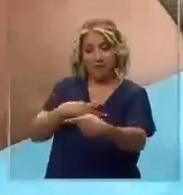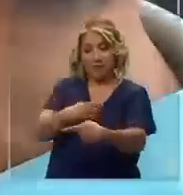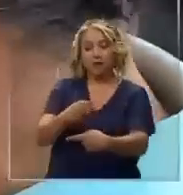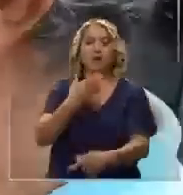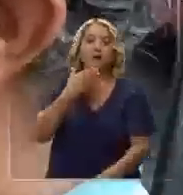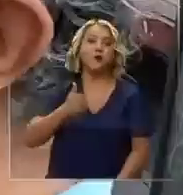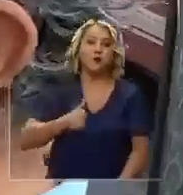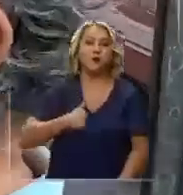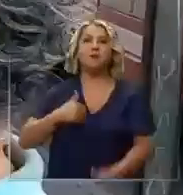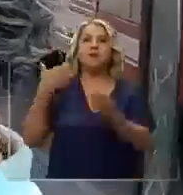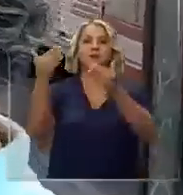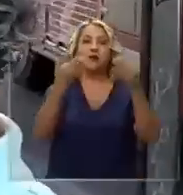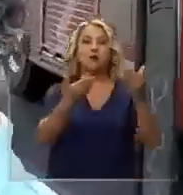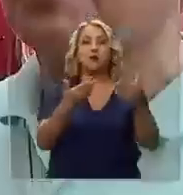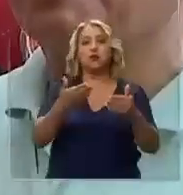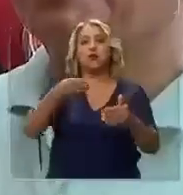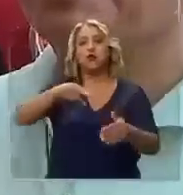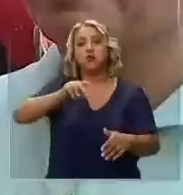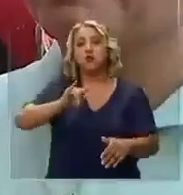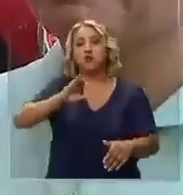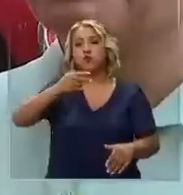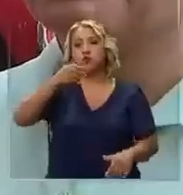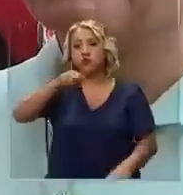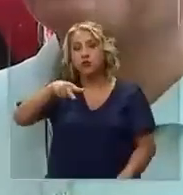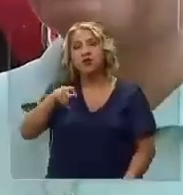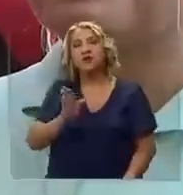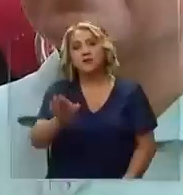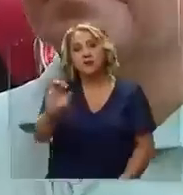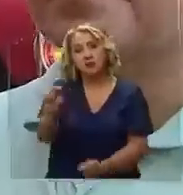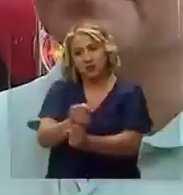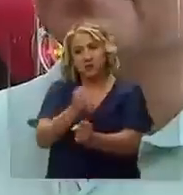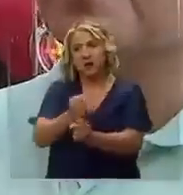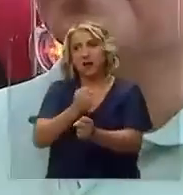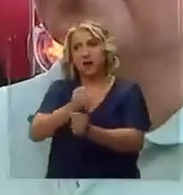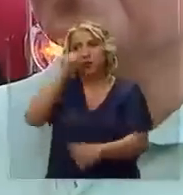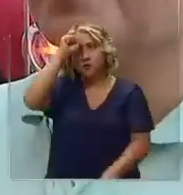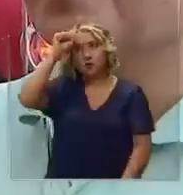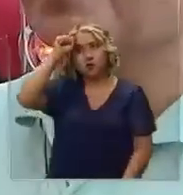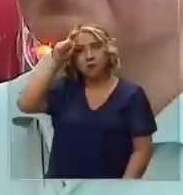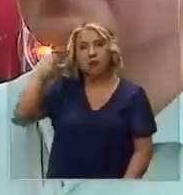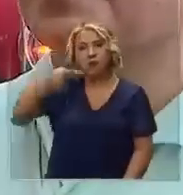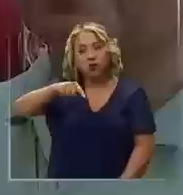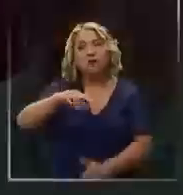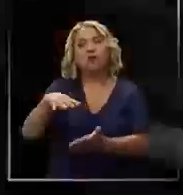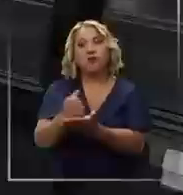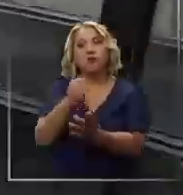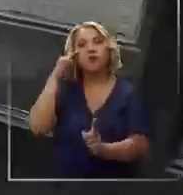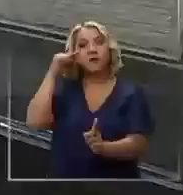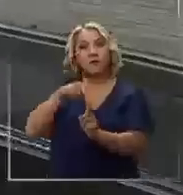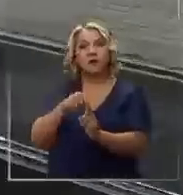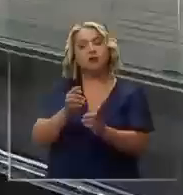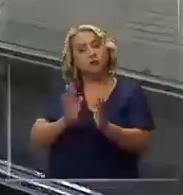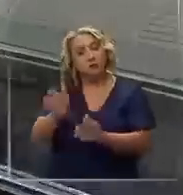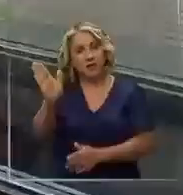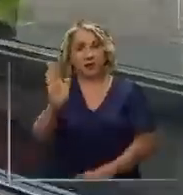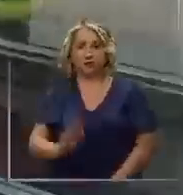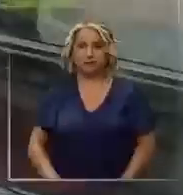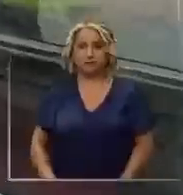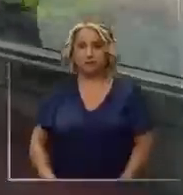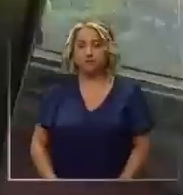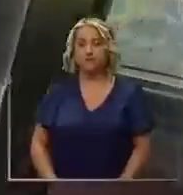cumpliendo. Saludos a los chiquillos de Mulchen, chiquillos sigan poniéndole bueno, ustedes van a lograr todo lo que dio hoy.